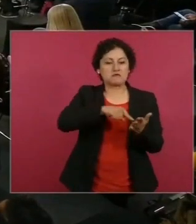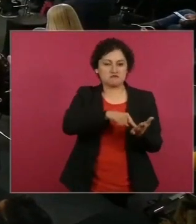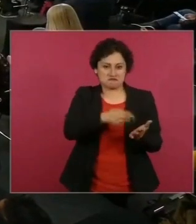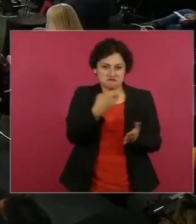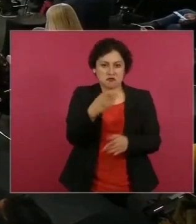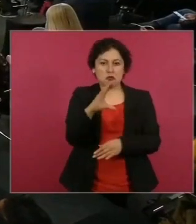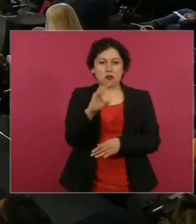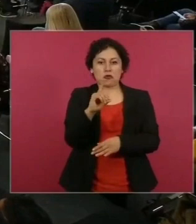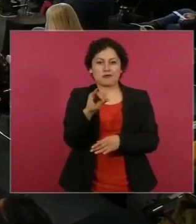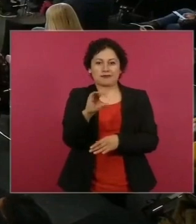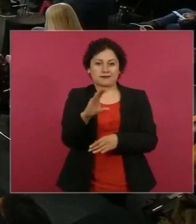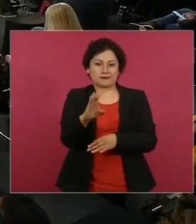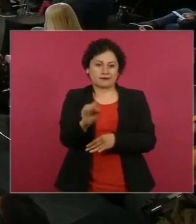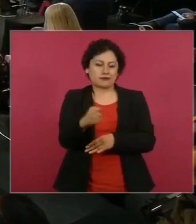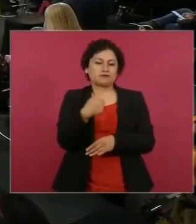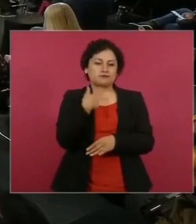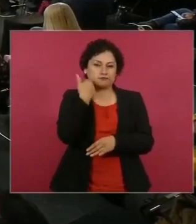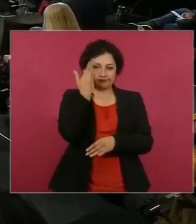los primeros